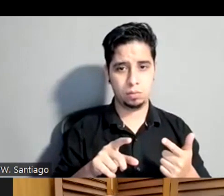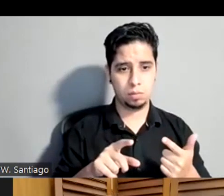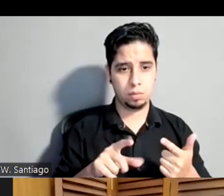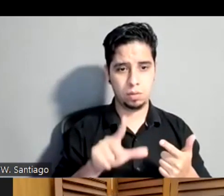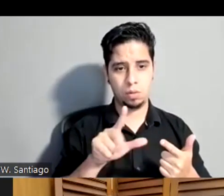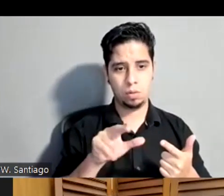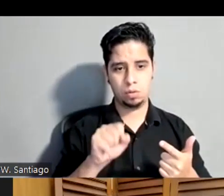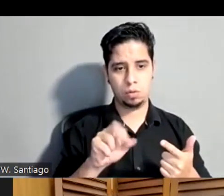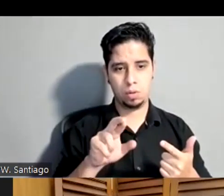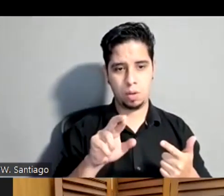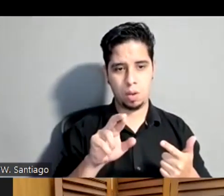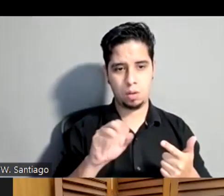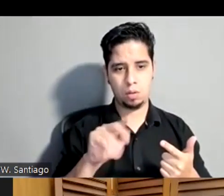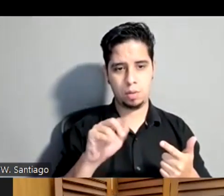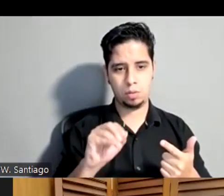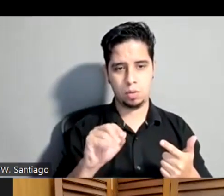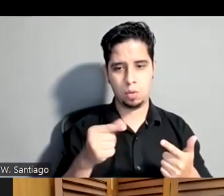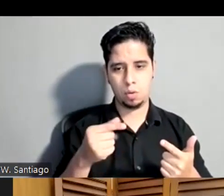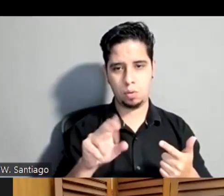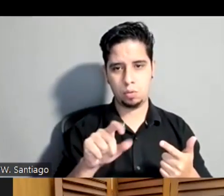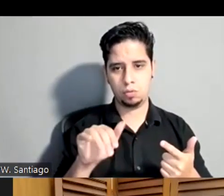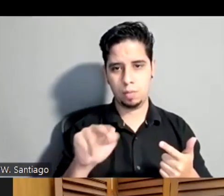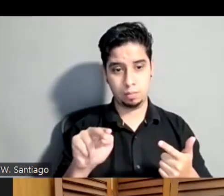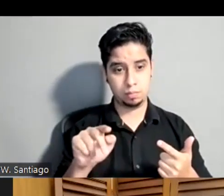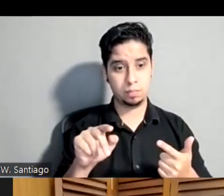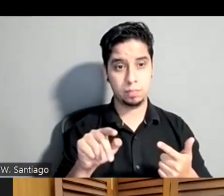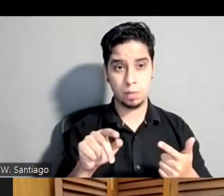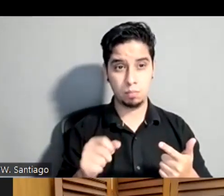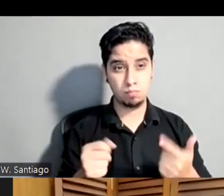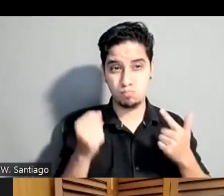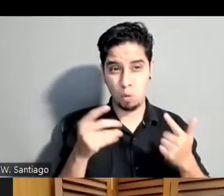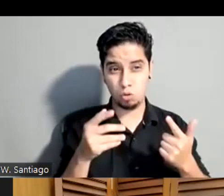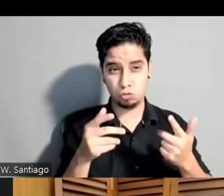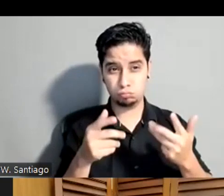Guzmán. Luis Roberto Guzmán también salió de allí, salimos mucho.